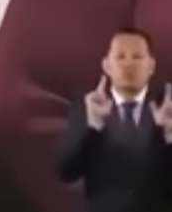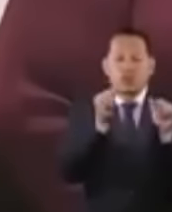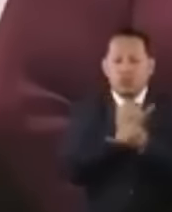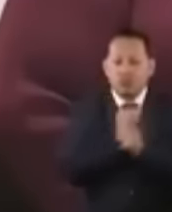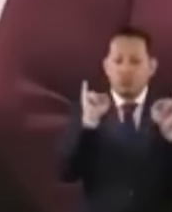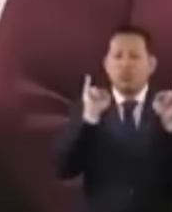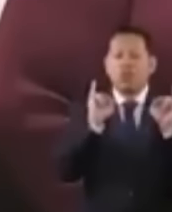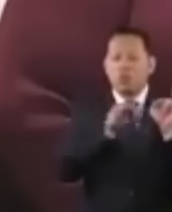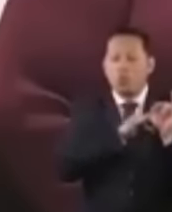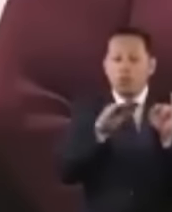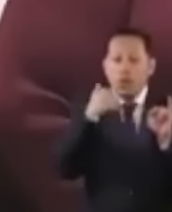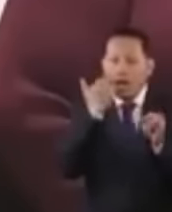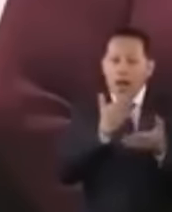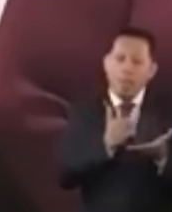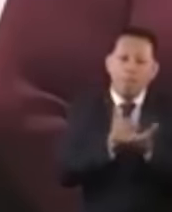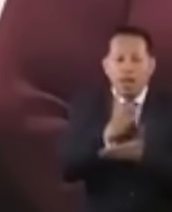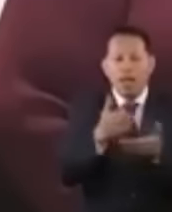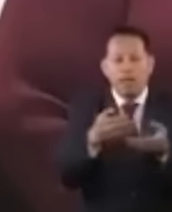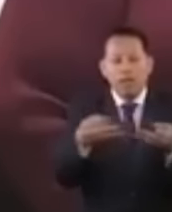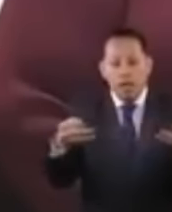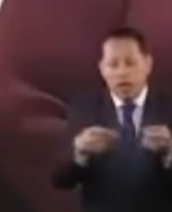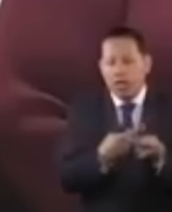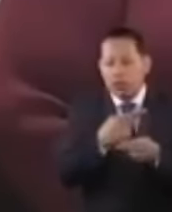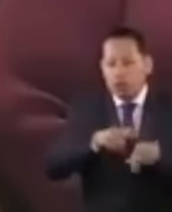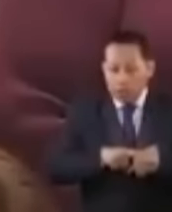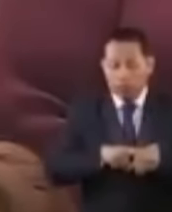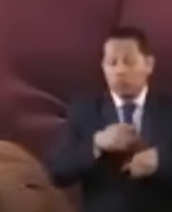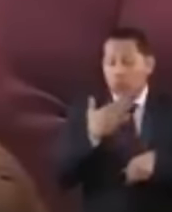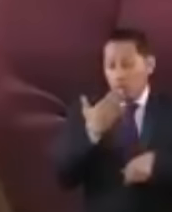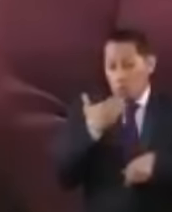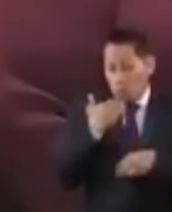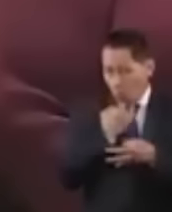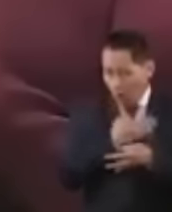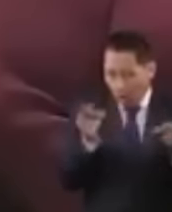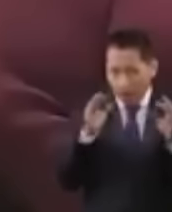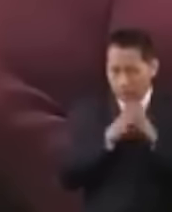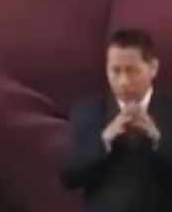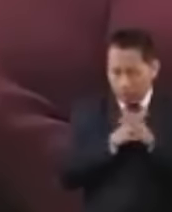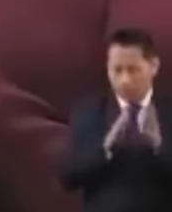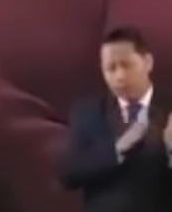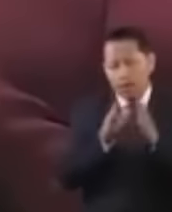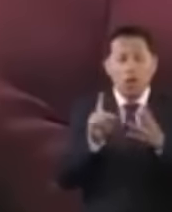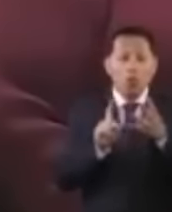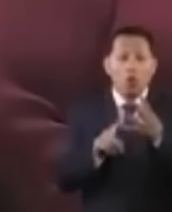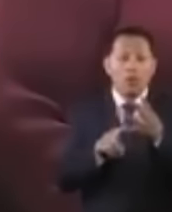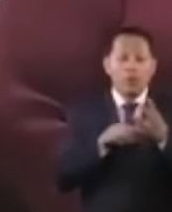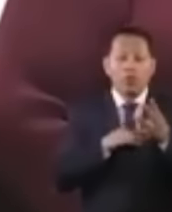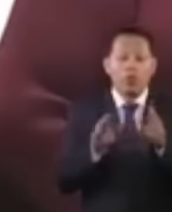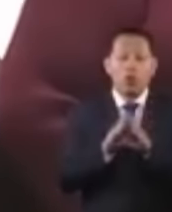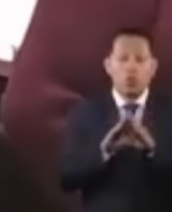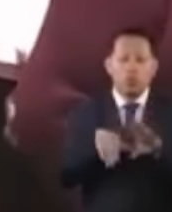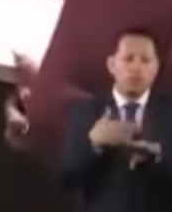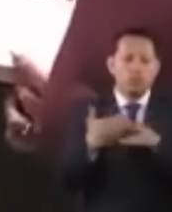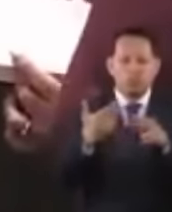territorial o invadir el territorio nacional, aun cuando no exista declaración de guerra. Cuarto, destruya o